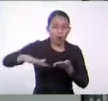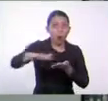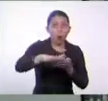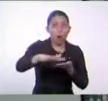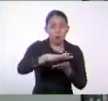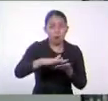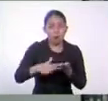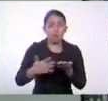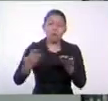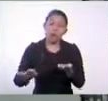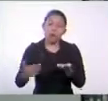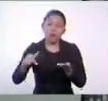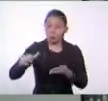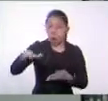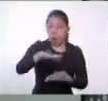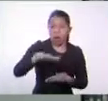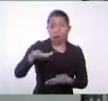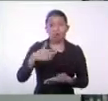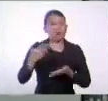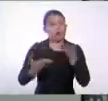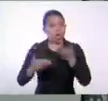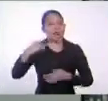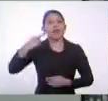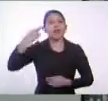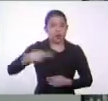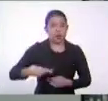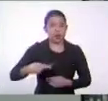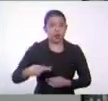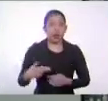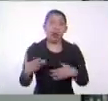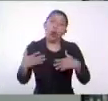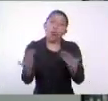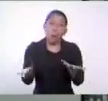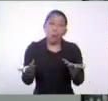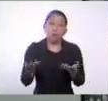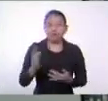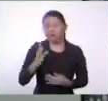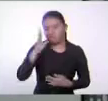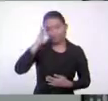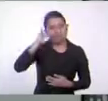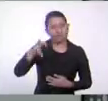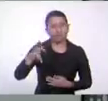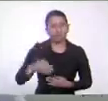estar inspirados en lugares reales o imaginarios.